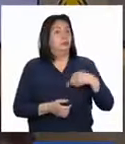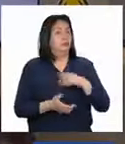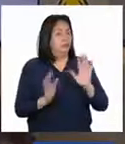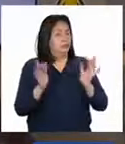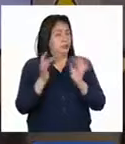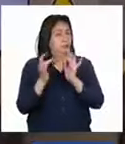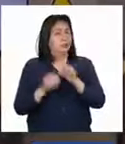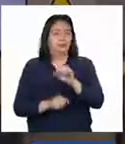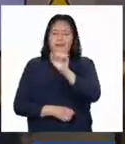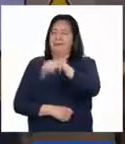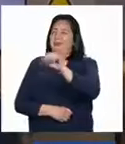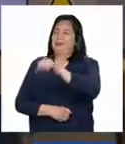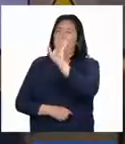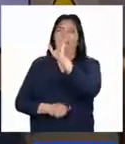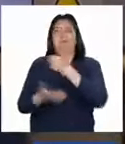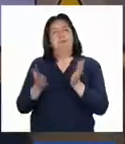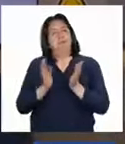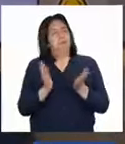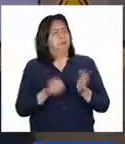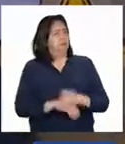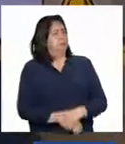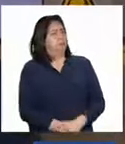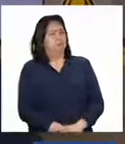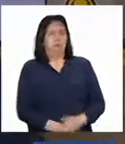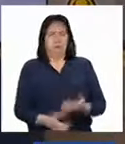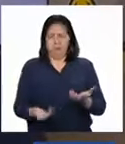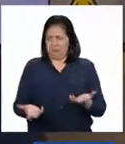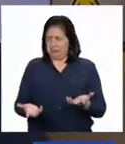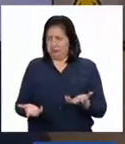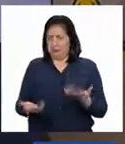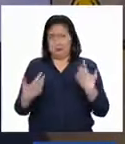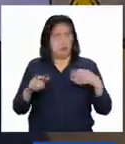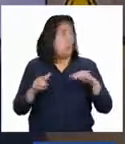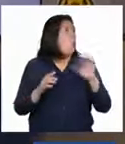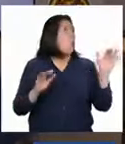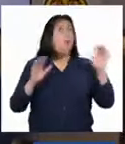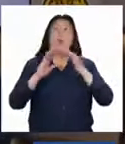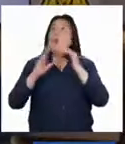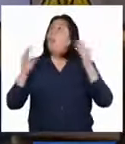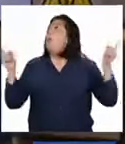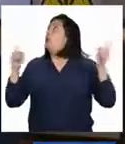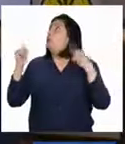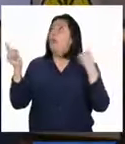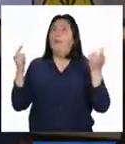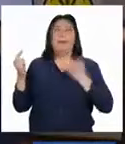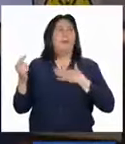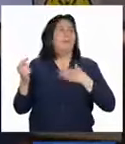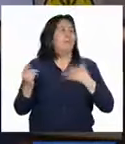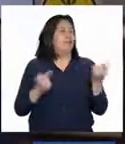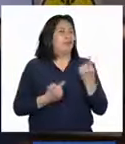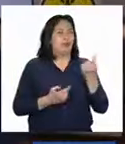en contacto. Claro que sí. Bueno, pero me dejó todo el laboratorio para mí solito.